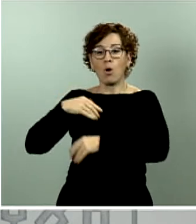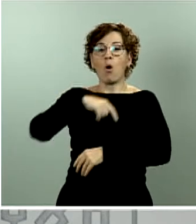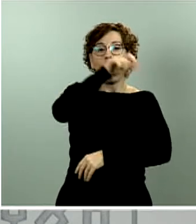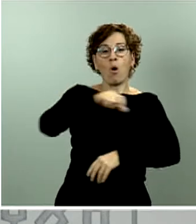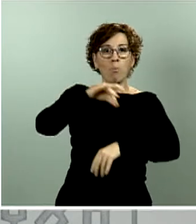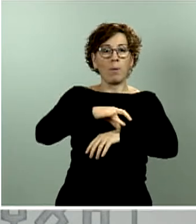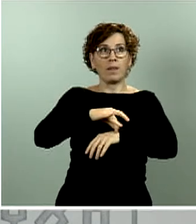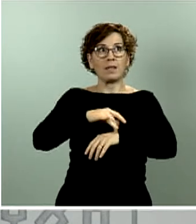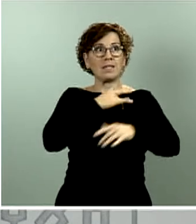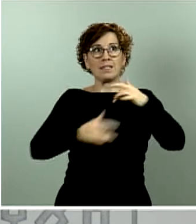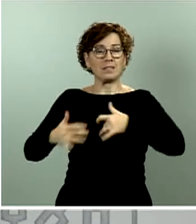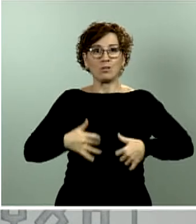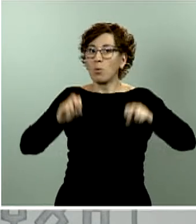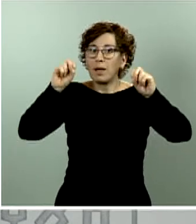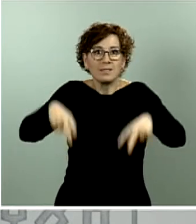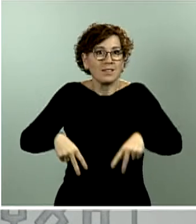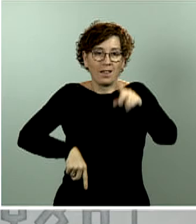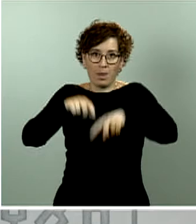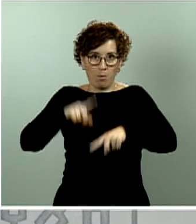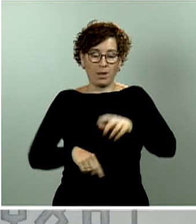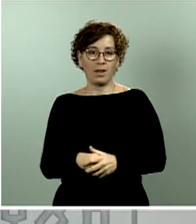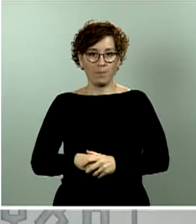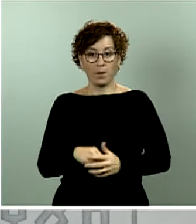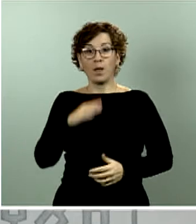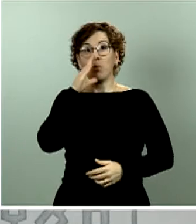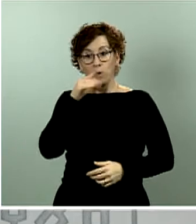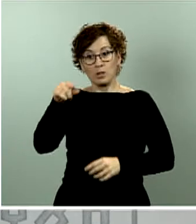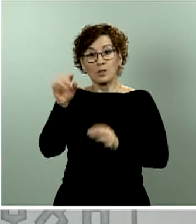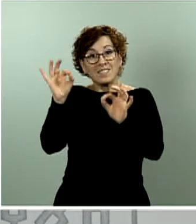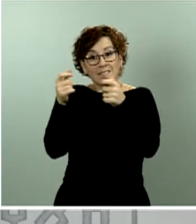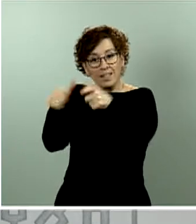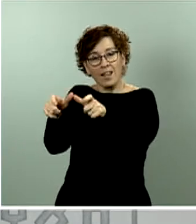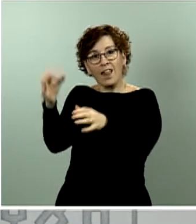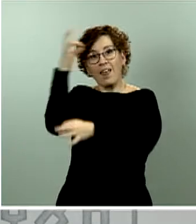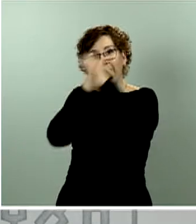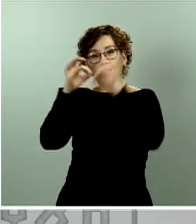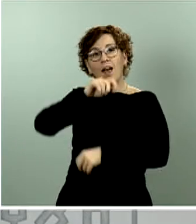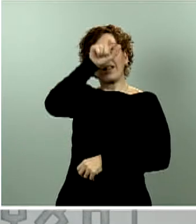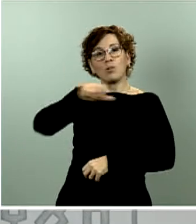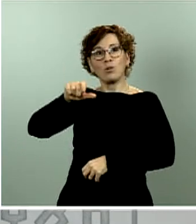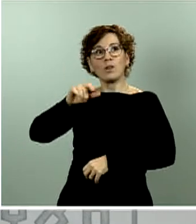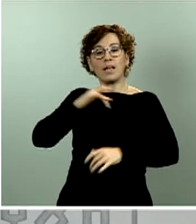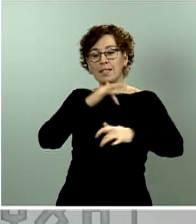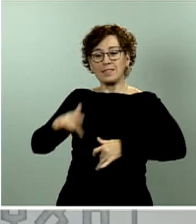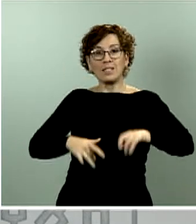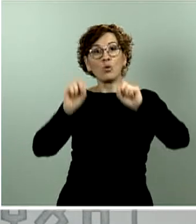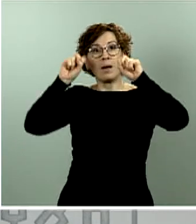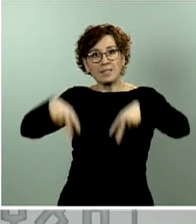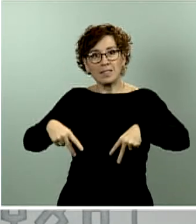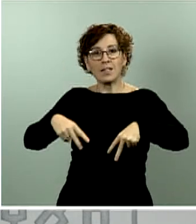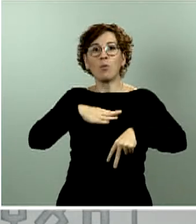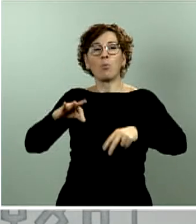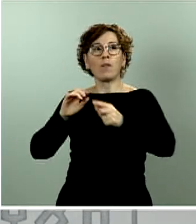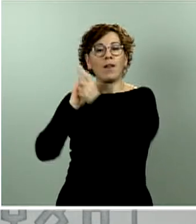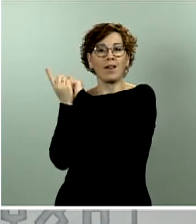los datos en asintomáticos sigan creciendo y puedan bailar. Espero haber entendido bien la pregunta, no sé si era exactamente ese